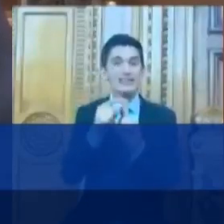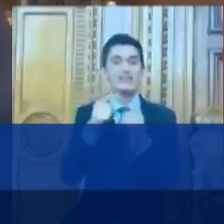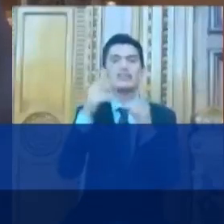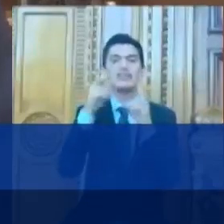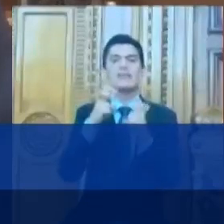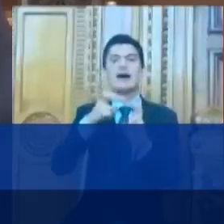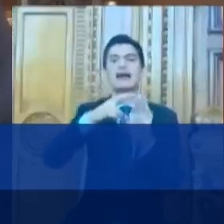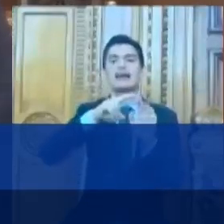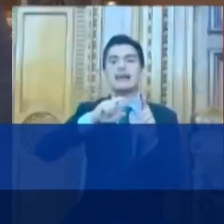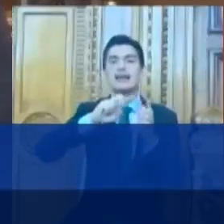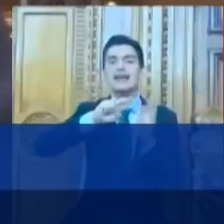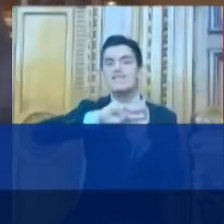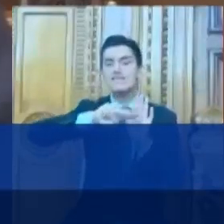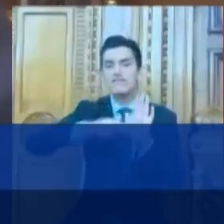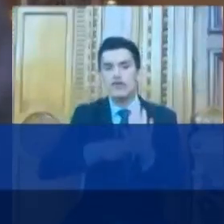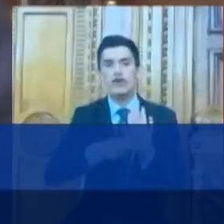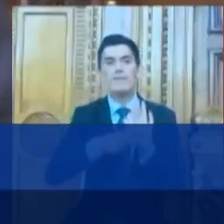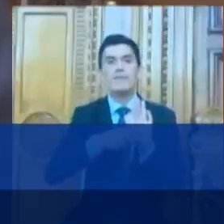reformas procesales.